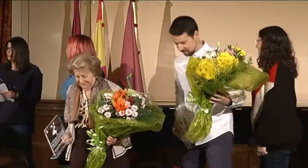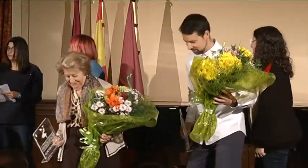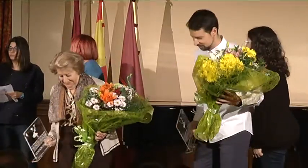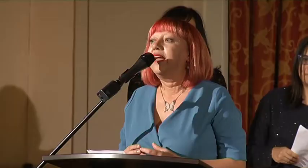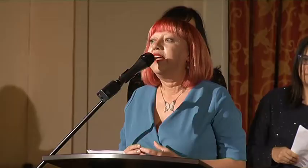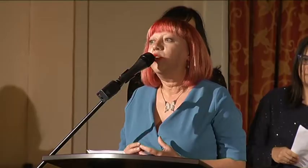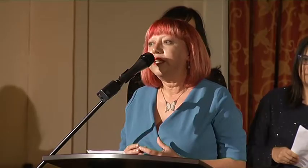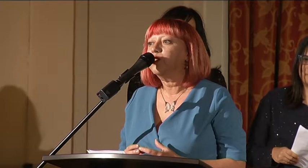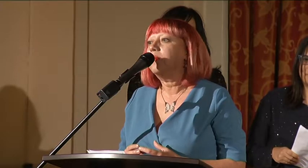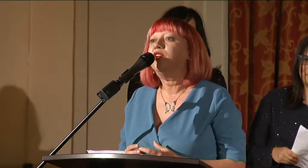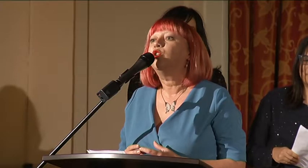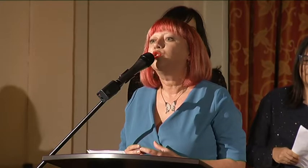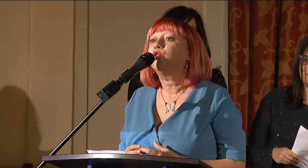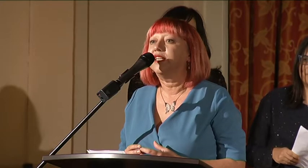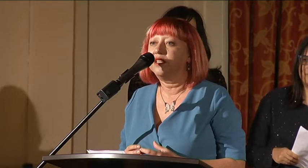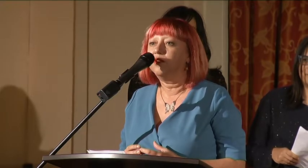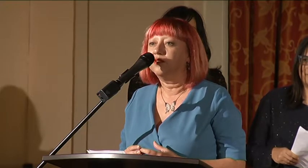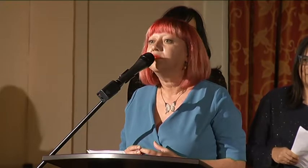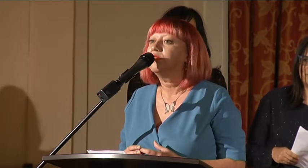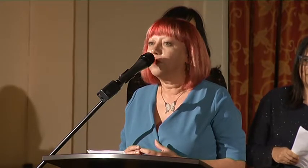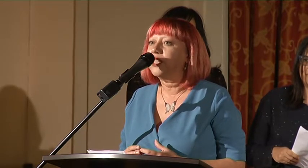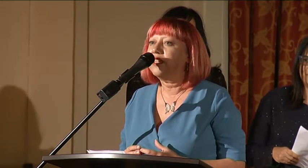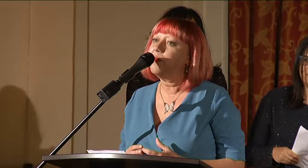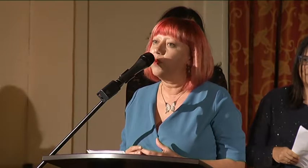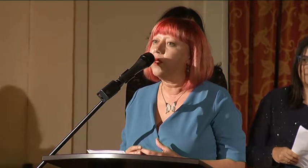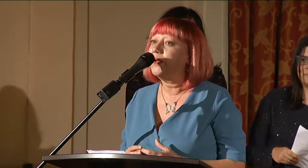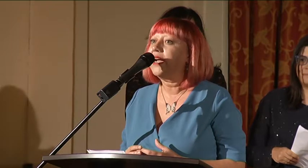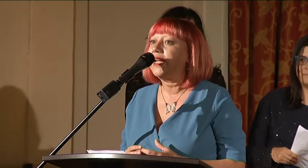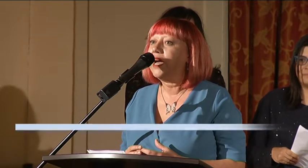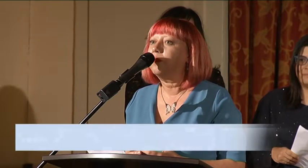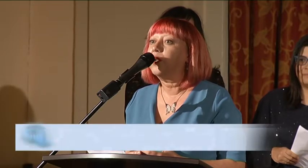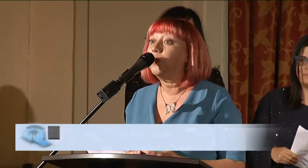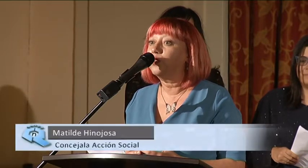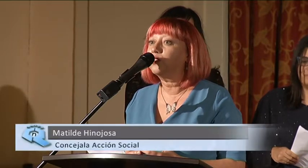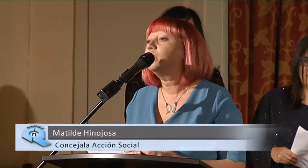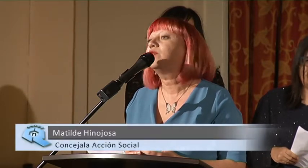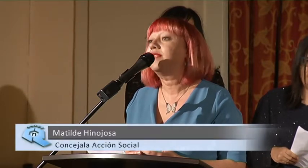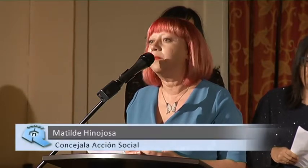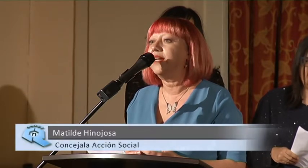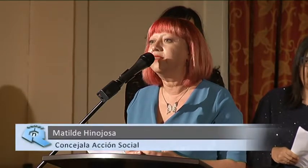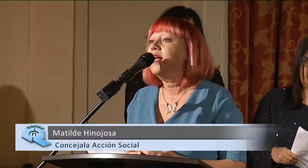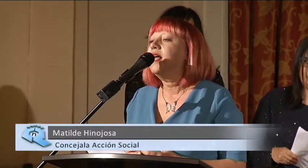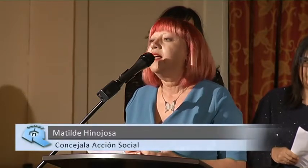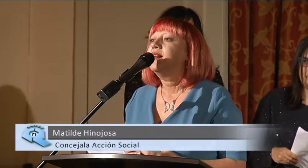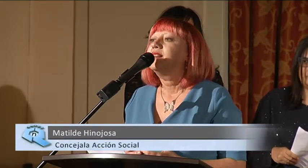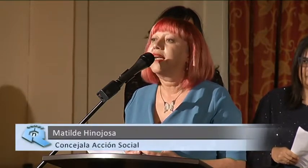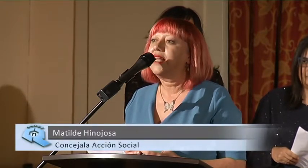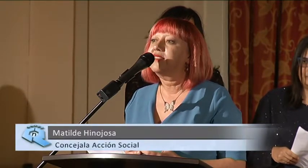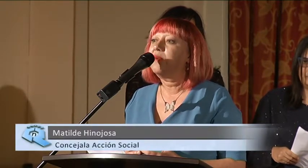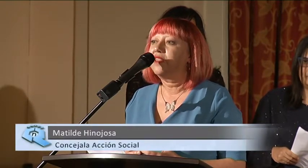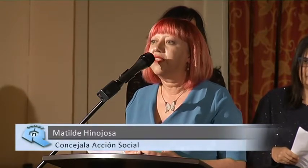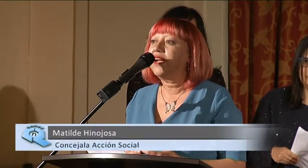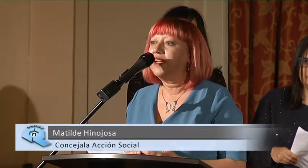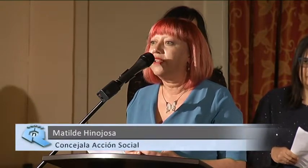la piel del otro. Hoy tenemos también otro objetivo. Como os decía, por un lado homenajear, pero por otro también sacar